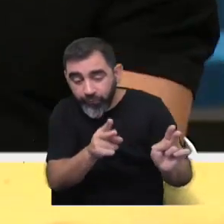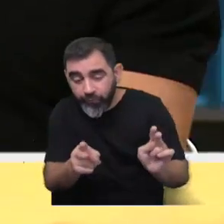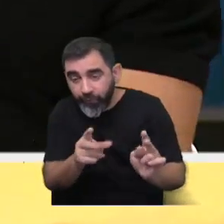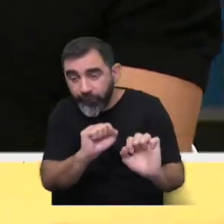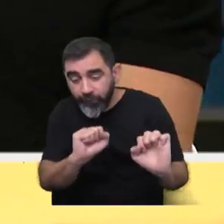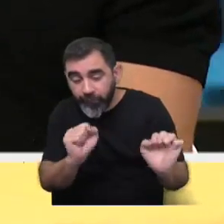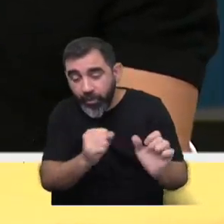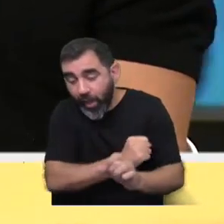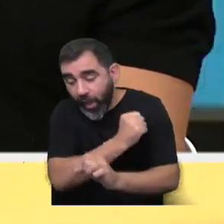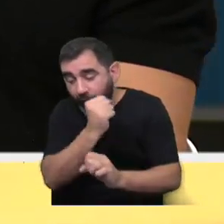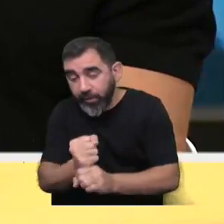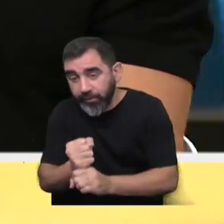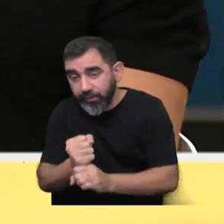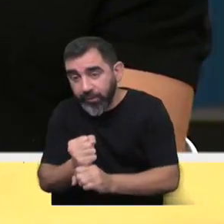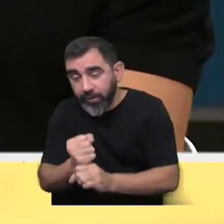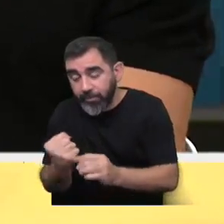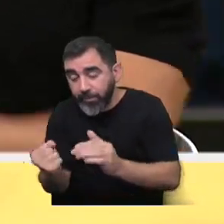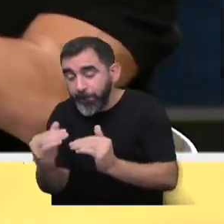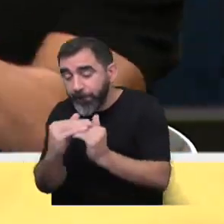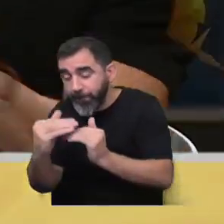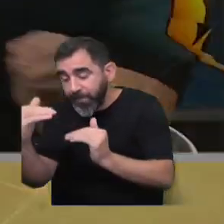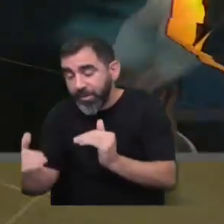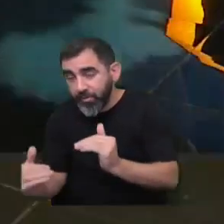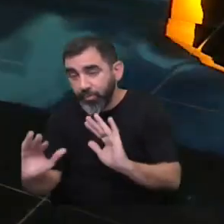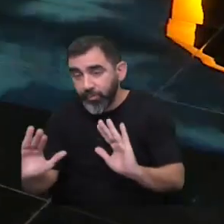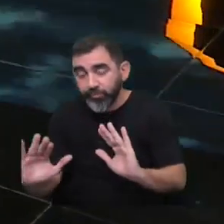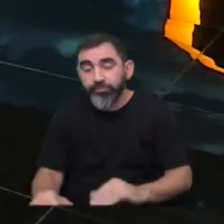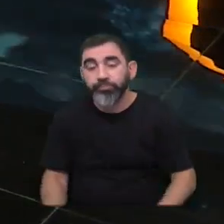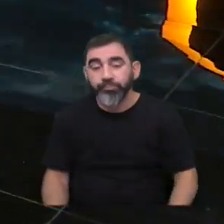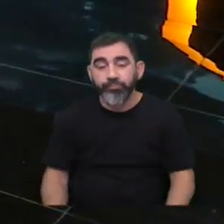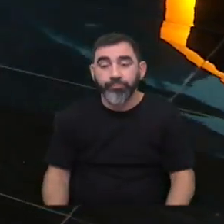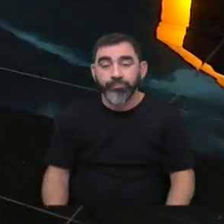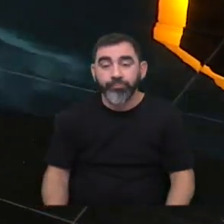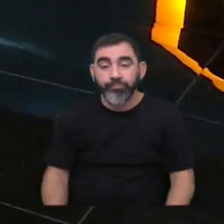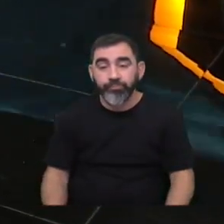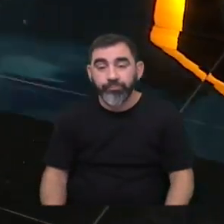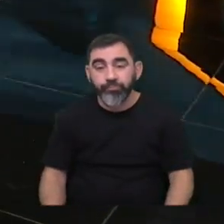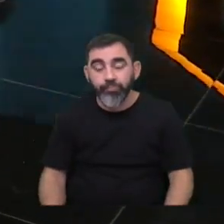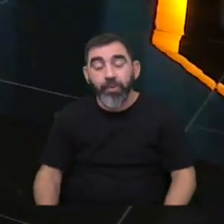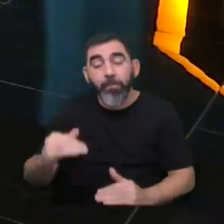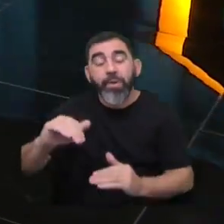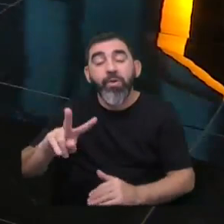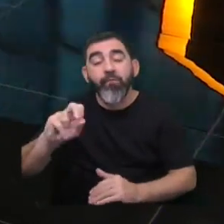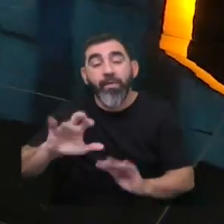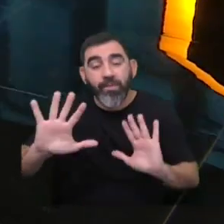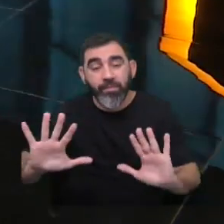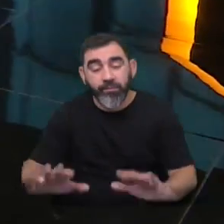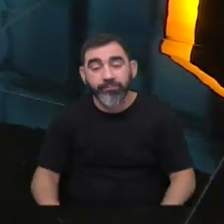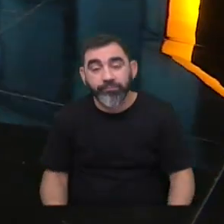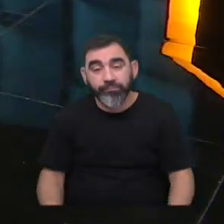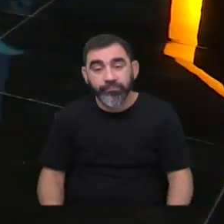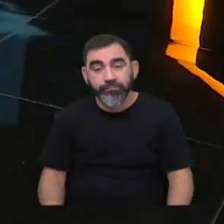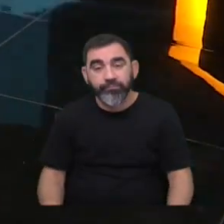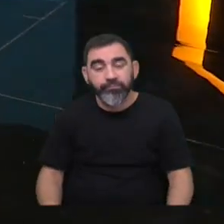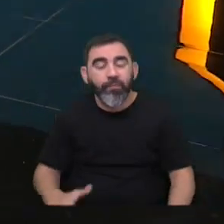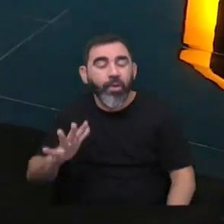tubo, nos irían enfriando a poquito el hidrógeno, hasta llegar a la temperatura que necesitemos, menor a 20, para poder licuefaccionarlo. Ahora, y ese es como el